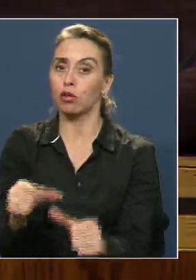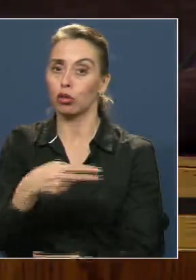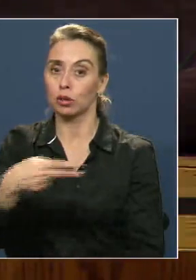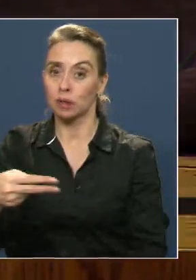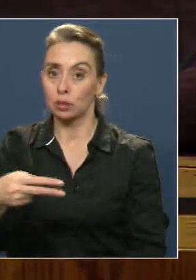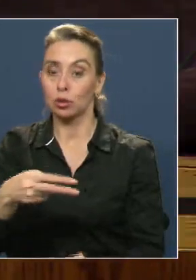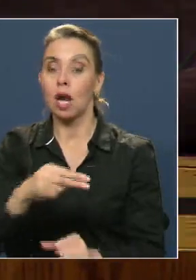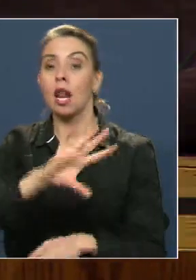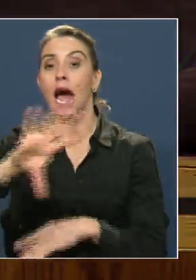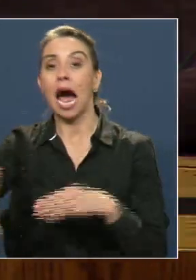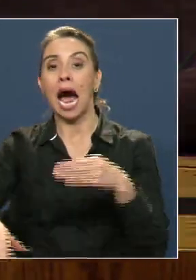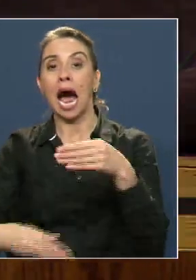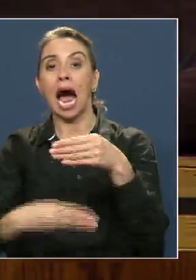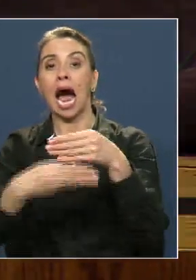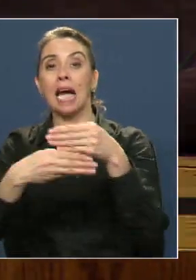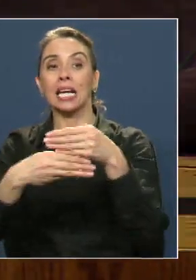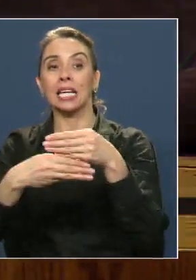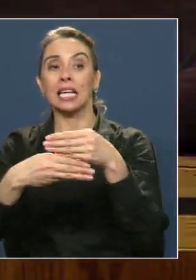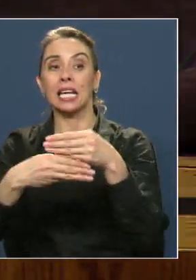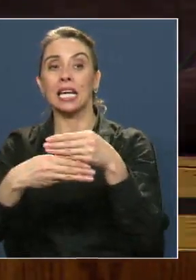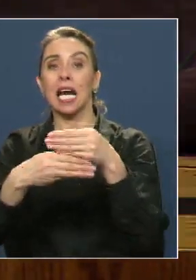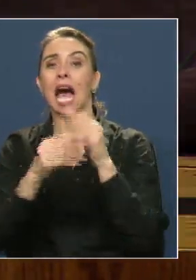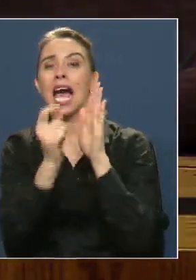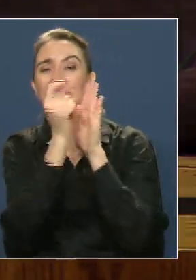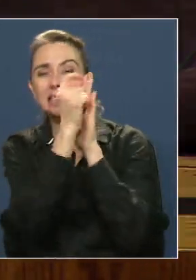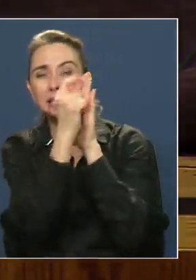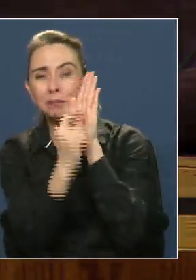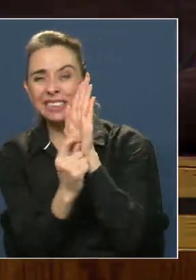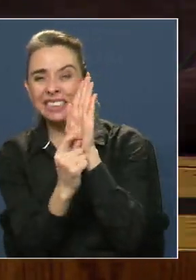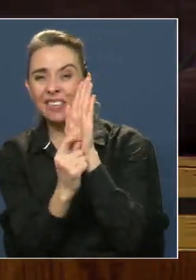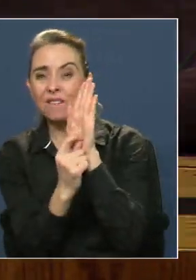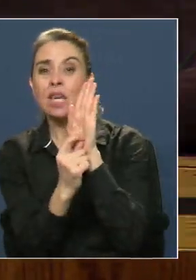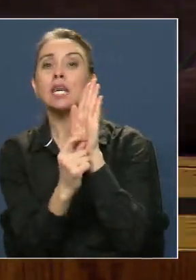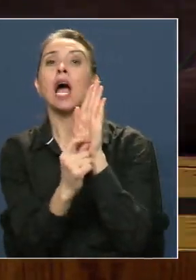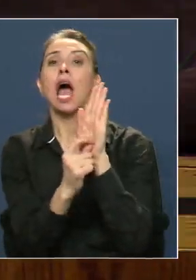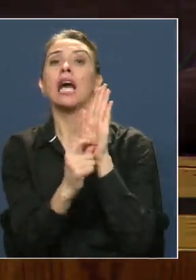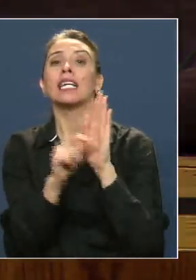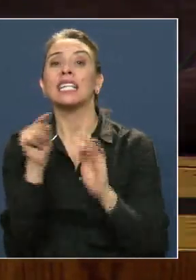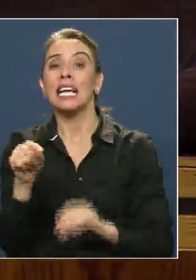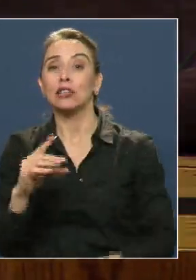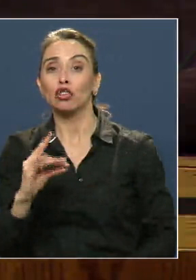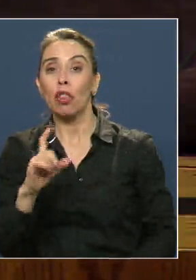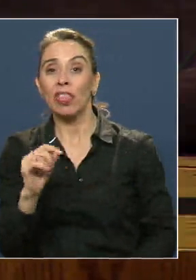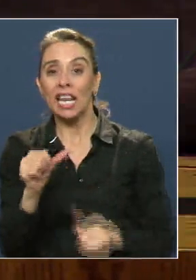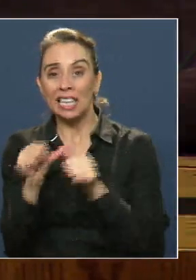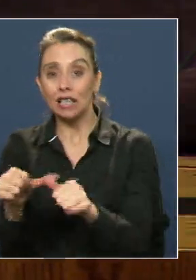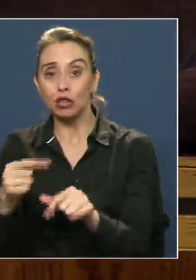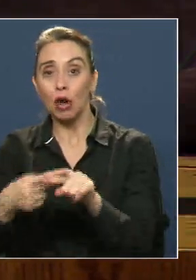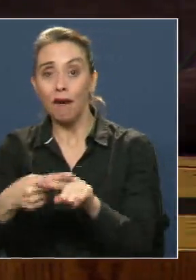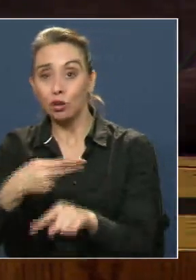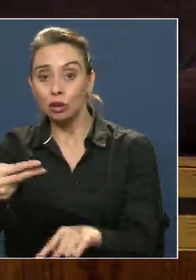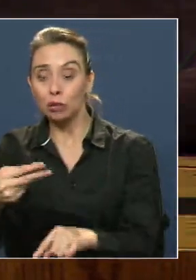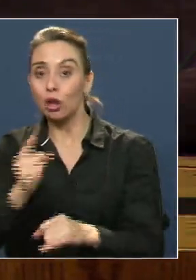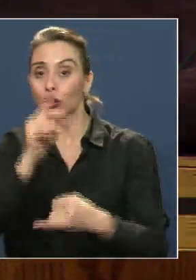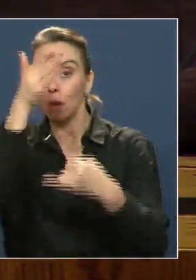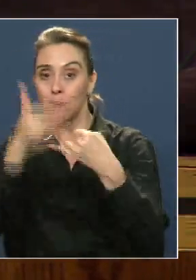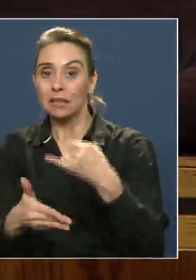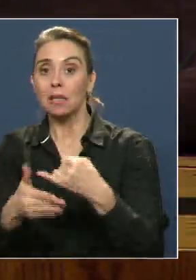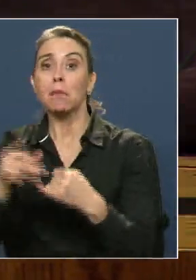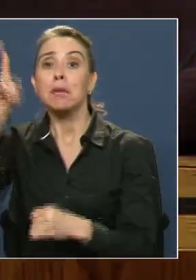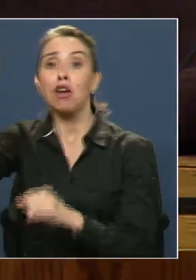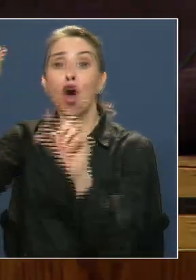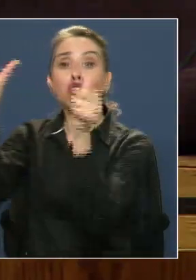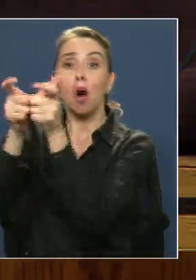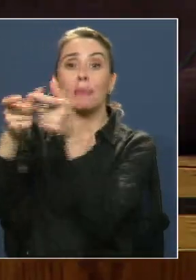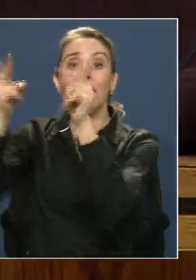y debe agregar, dice, y deben especificar que estos delitos no prescriben, pero no nos dice que le demos efecto